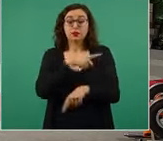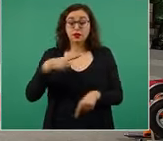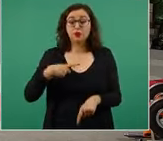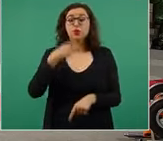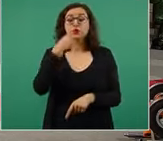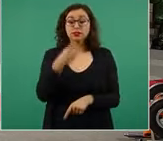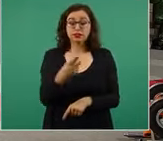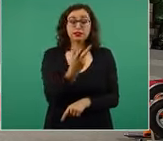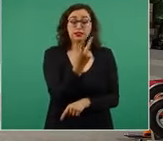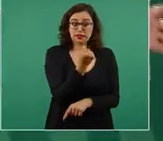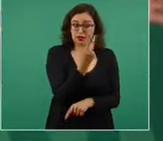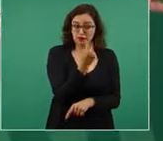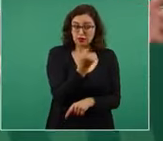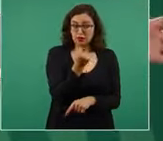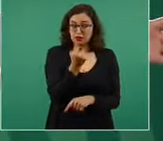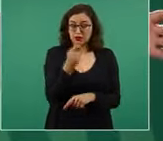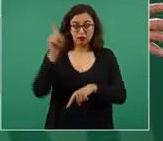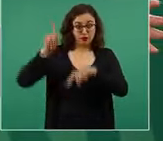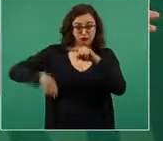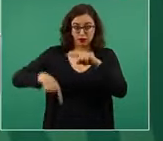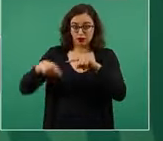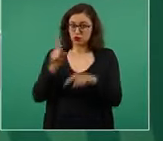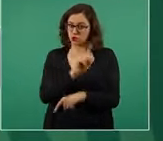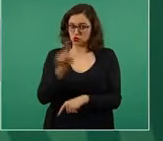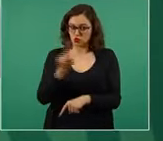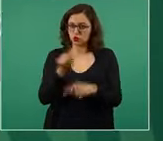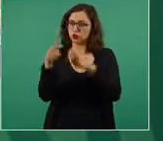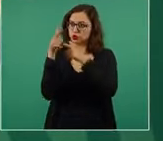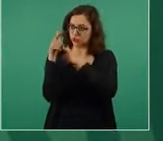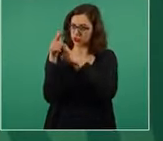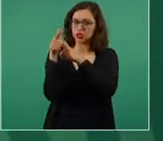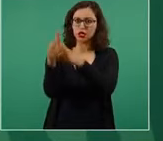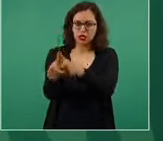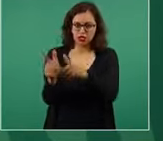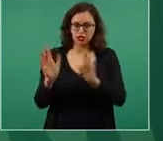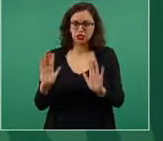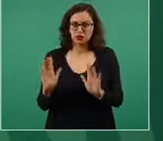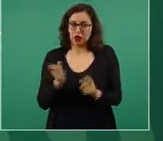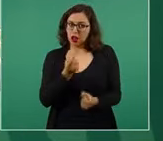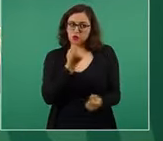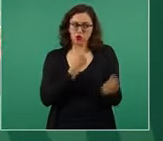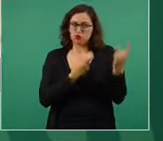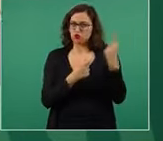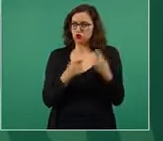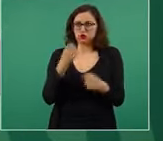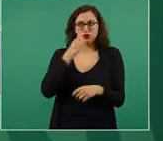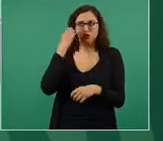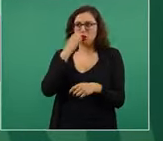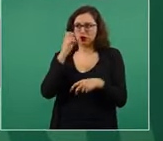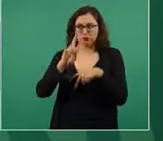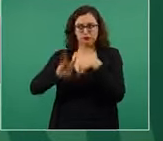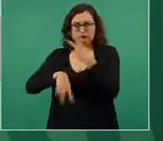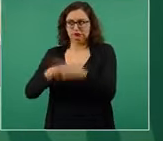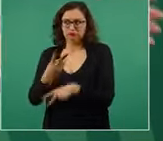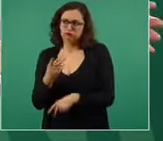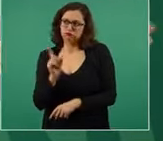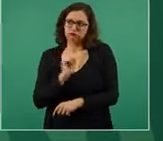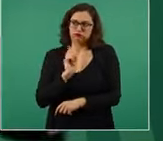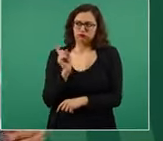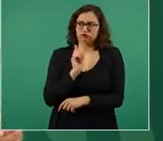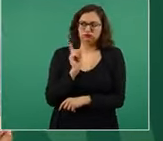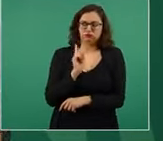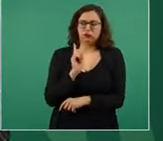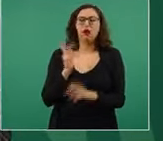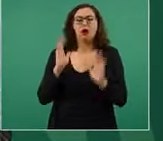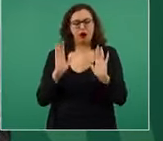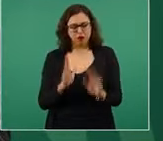por los que no quieran todavía asistir a la escuela. Va a continuar el